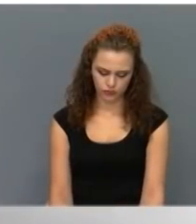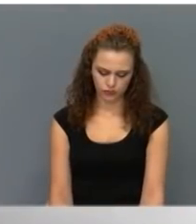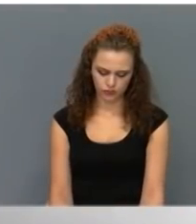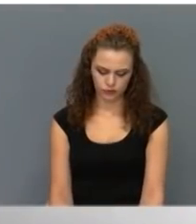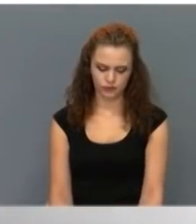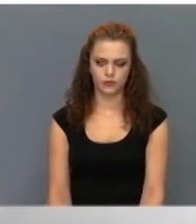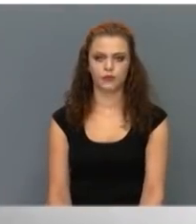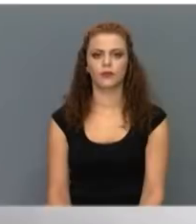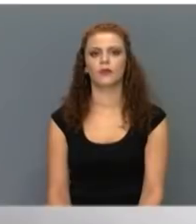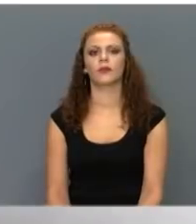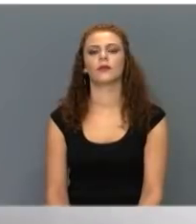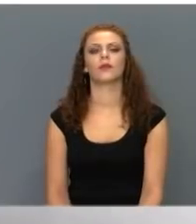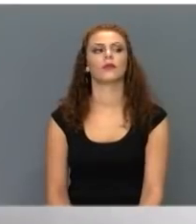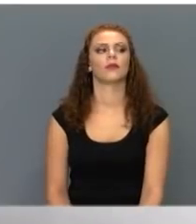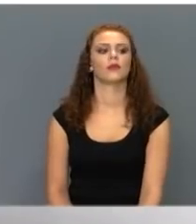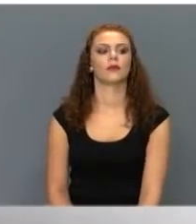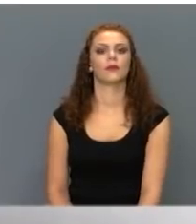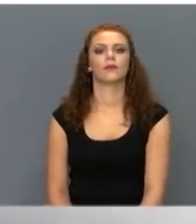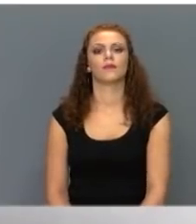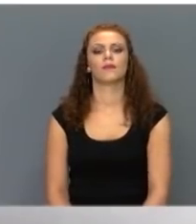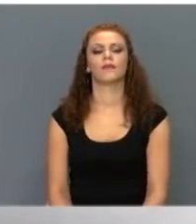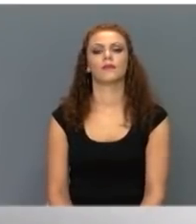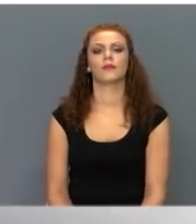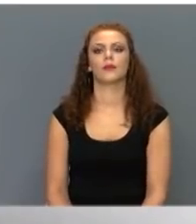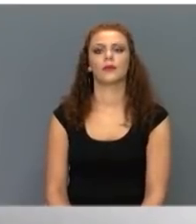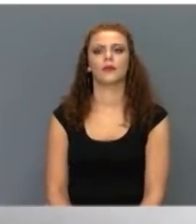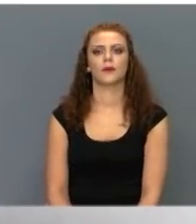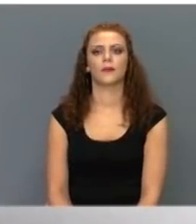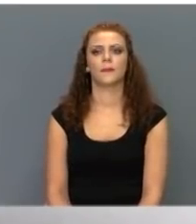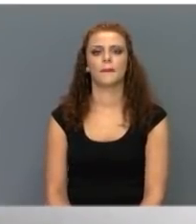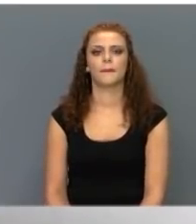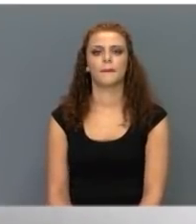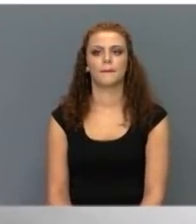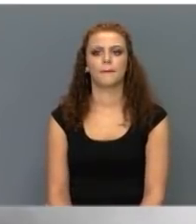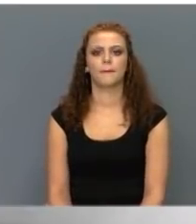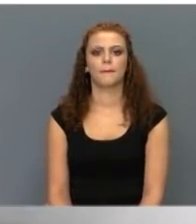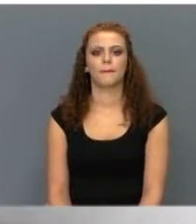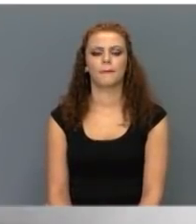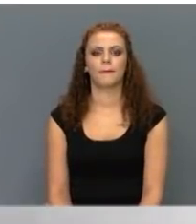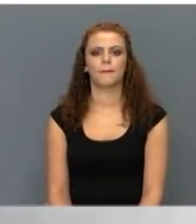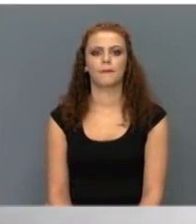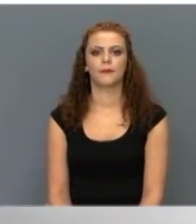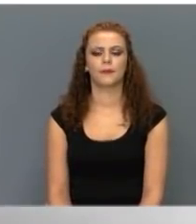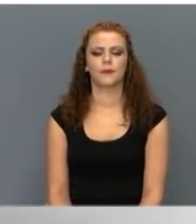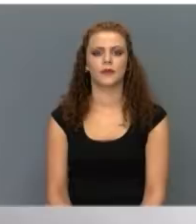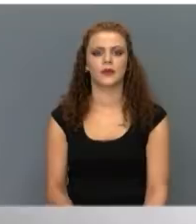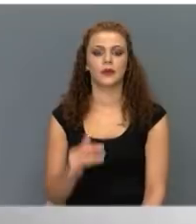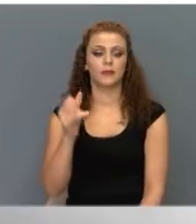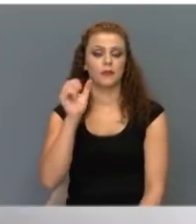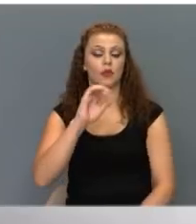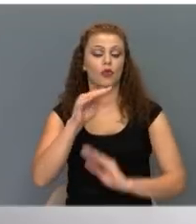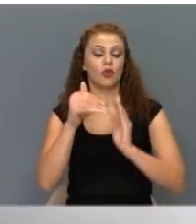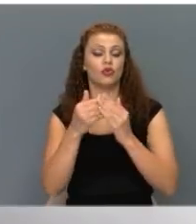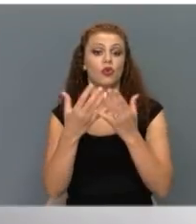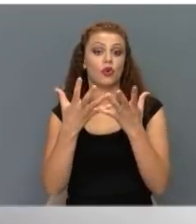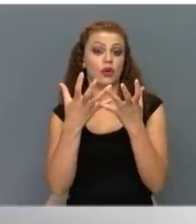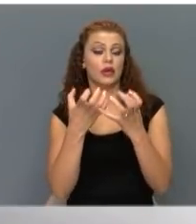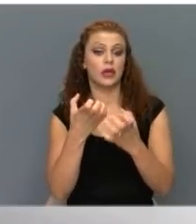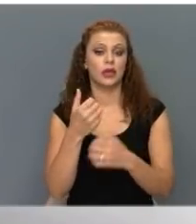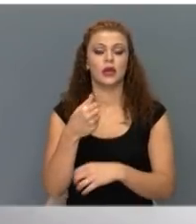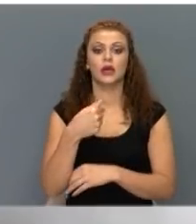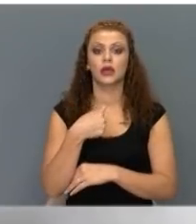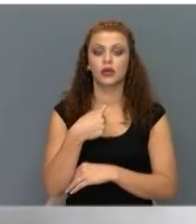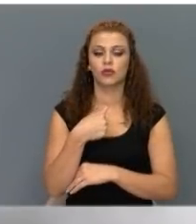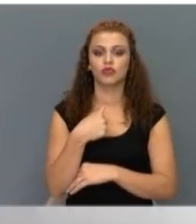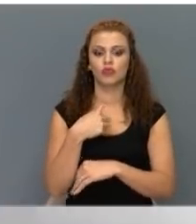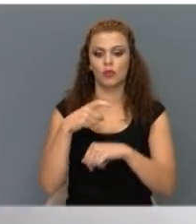qué va a pasar en el futuro ya veremos si se aprieta verá en todo caso quieren tienen de que yo en